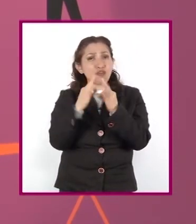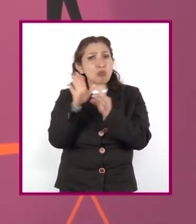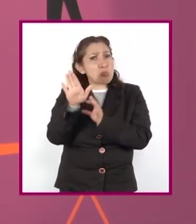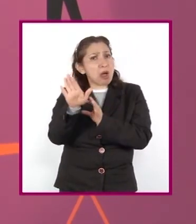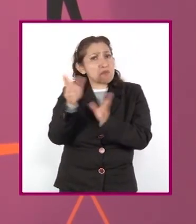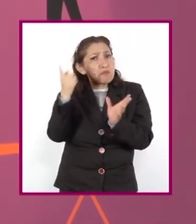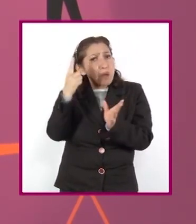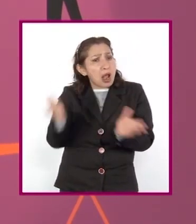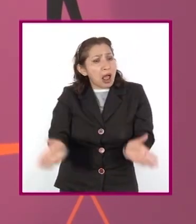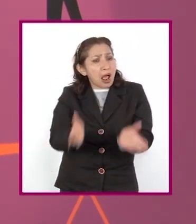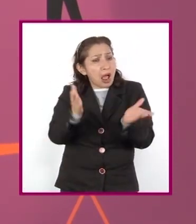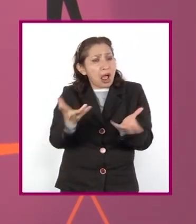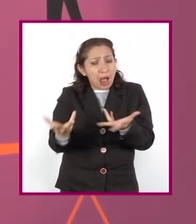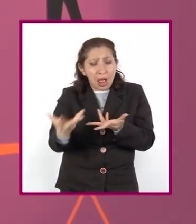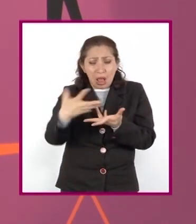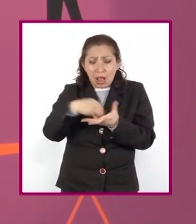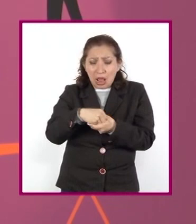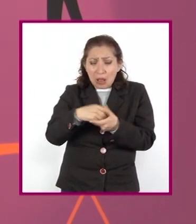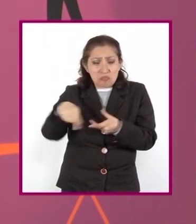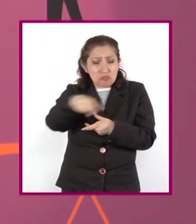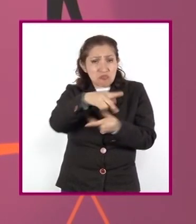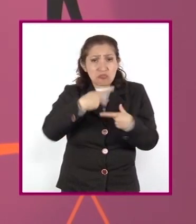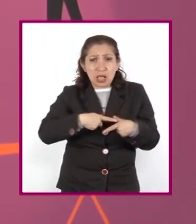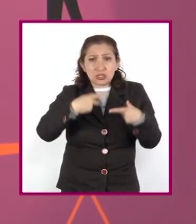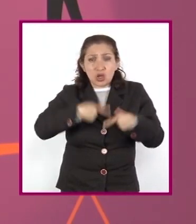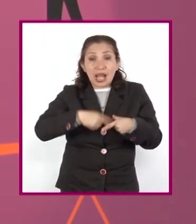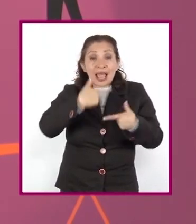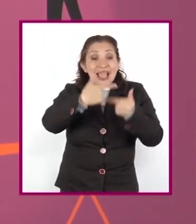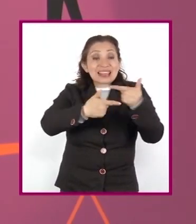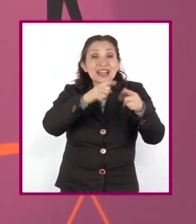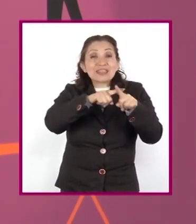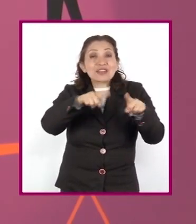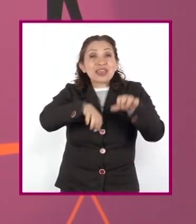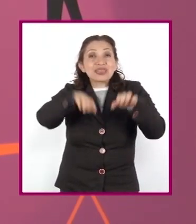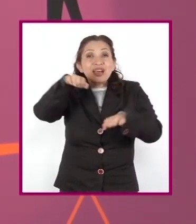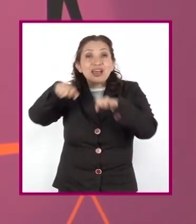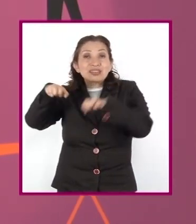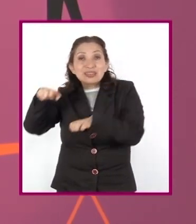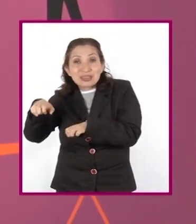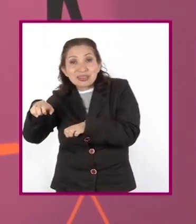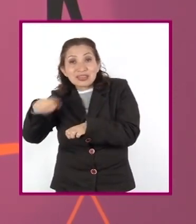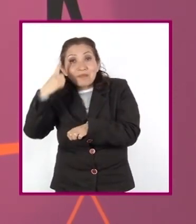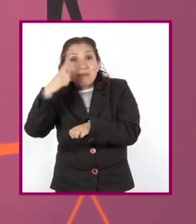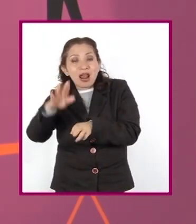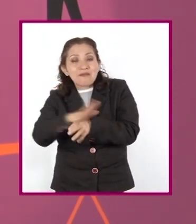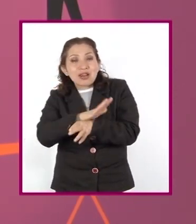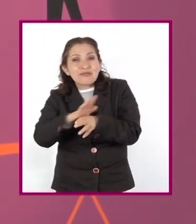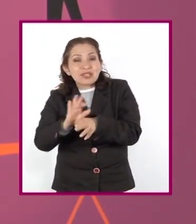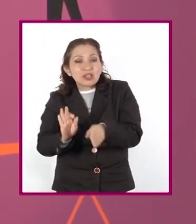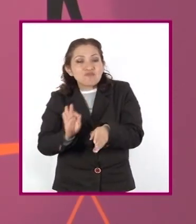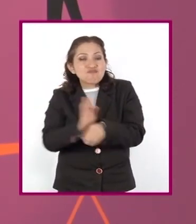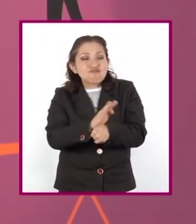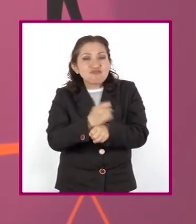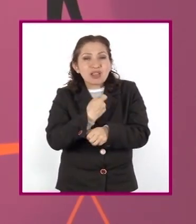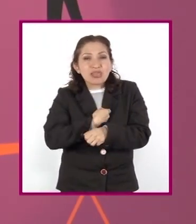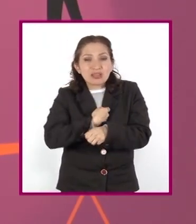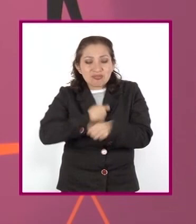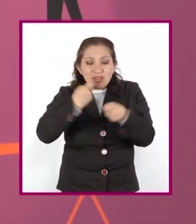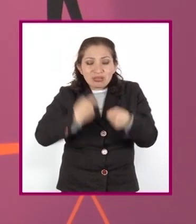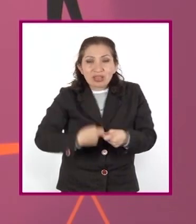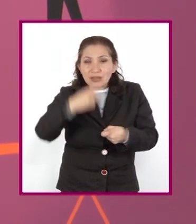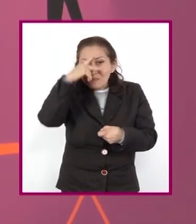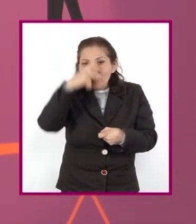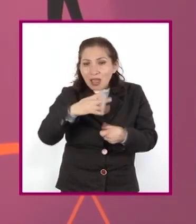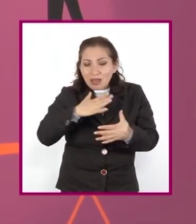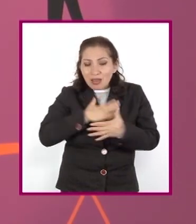de promover la inclusión de las personas de generaciones distintas en favor del fortalecimiento de la identidad a